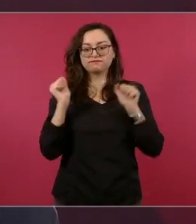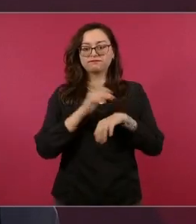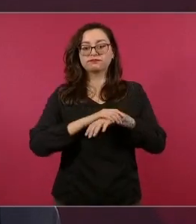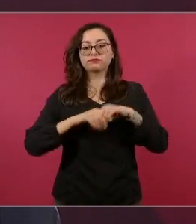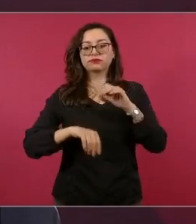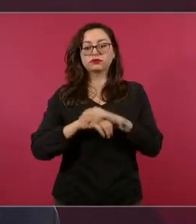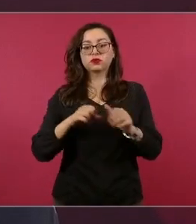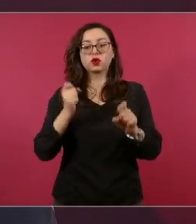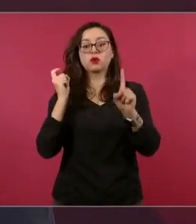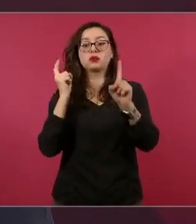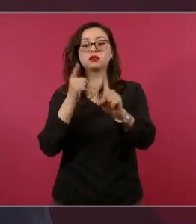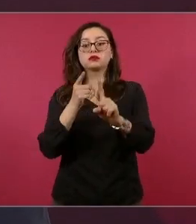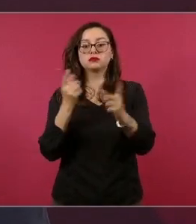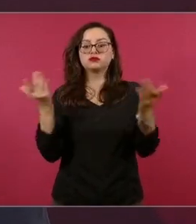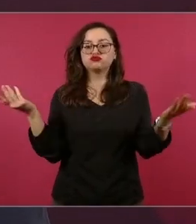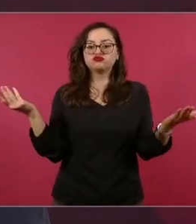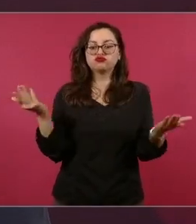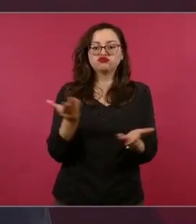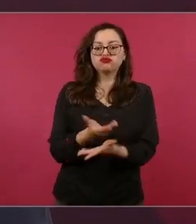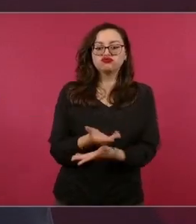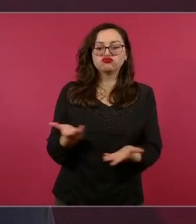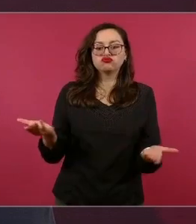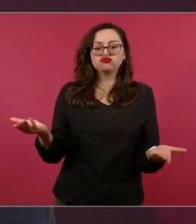Buscar siempre